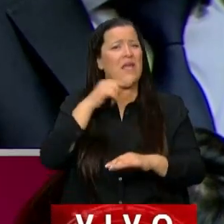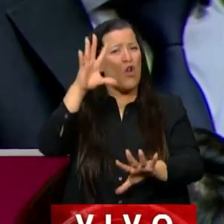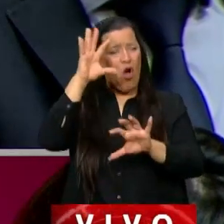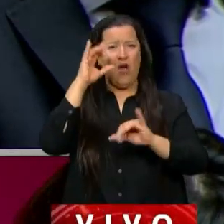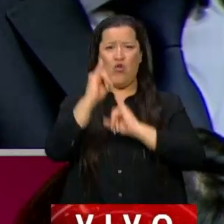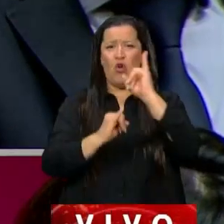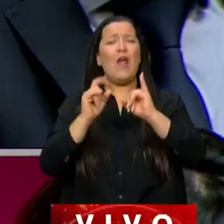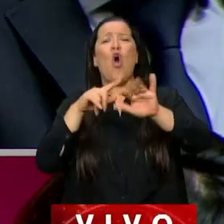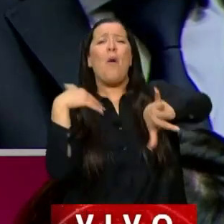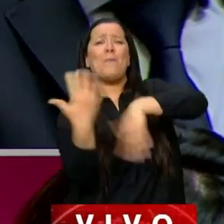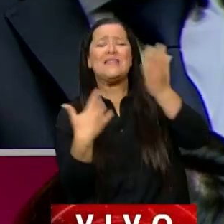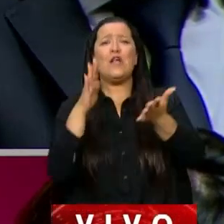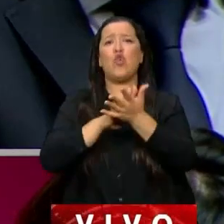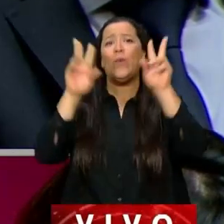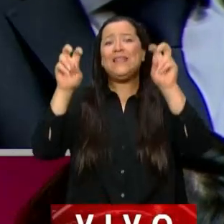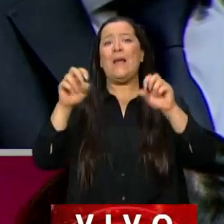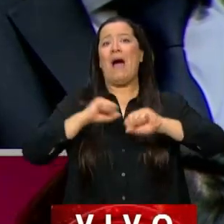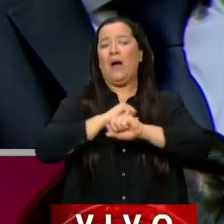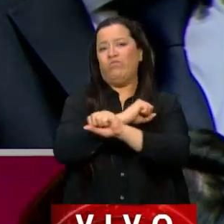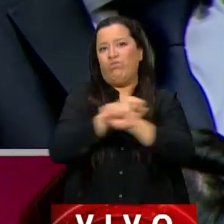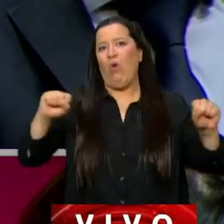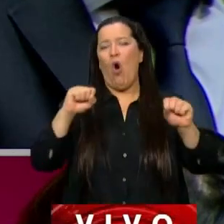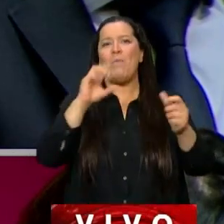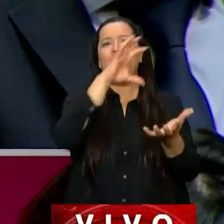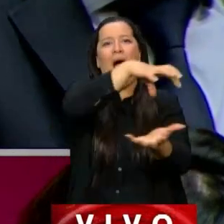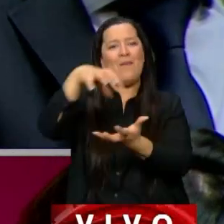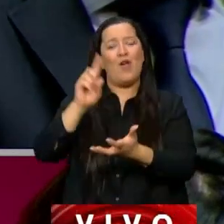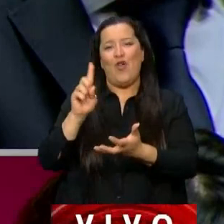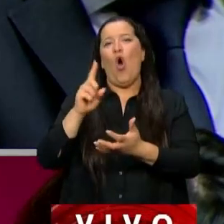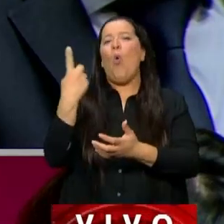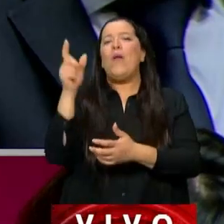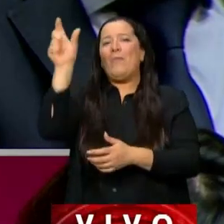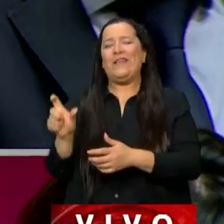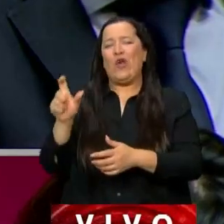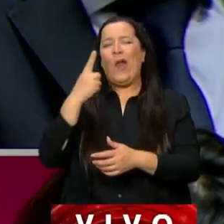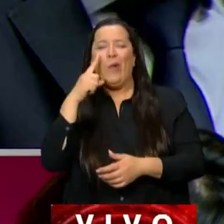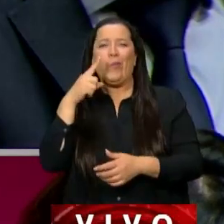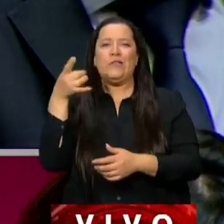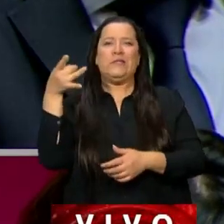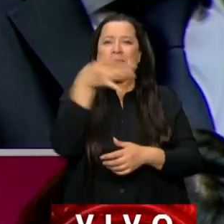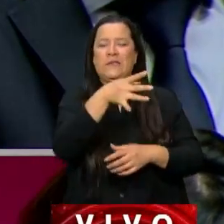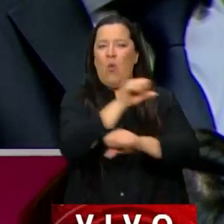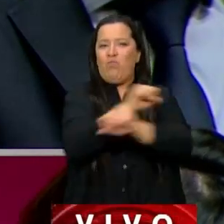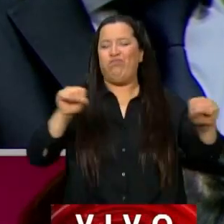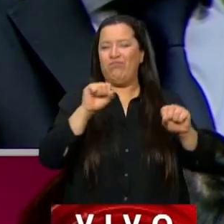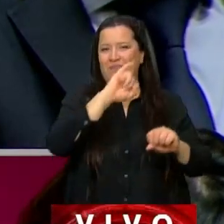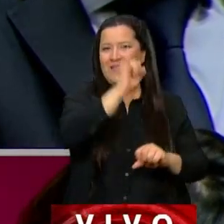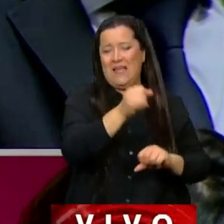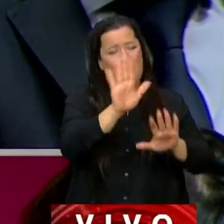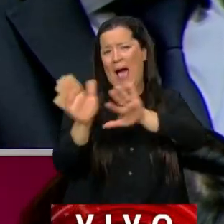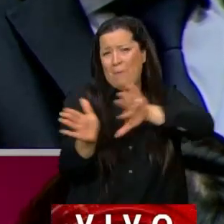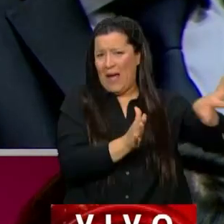No lo voy a mezclar con los atentados, porque los atentados implican la voluntad de alguien de ir a destruir algo. Pero sí, por